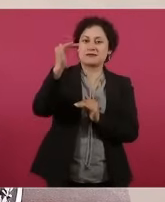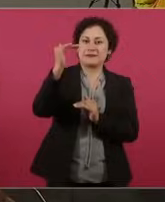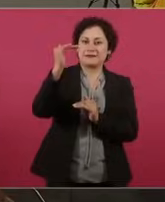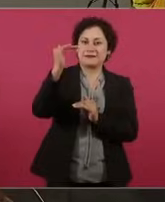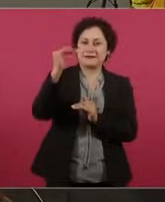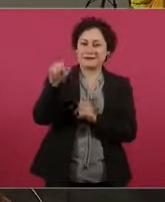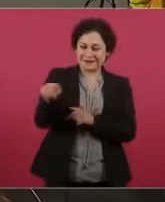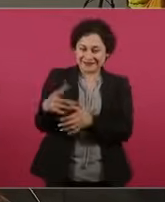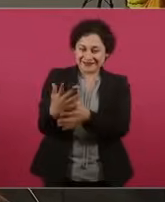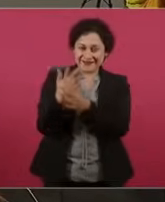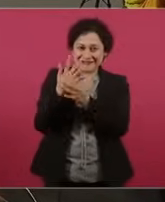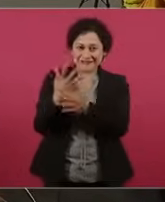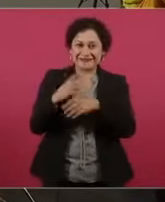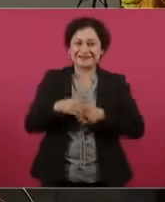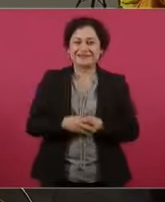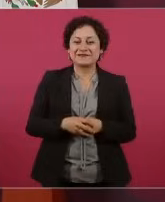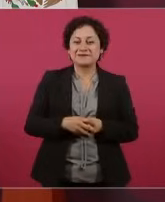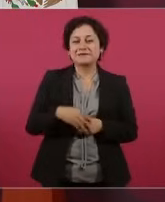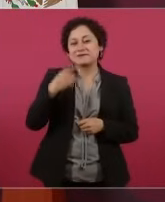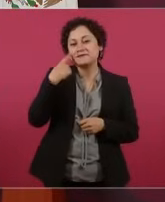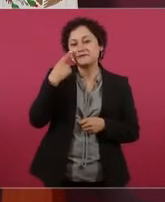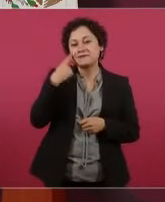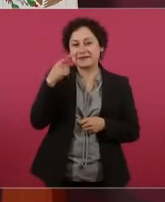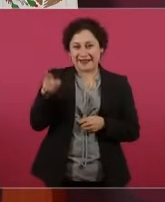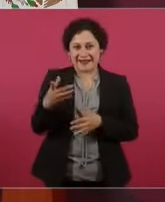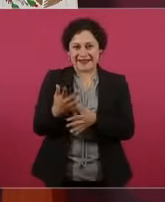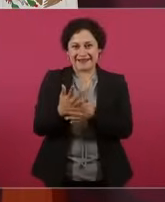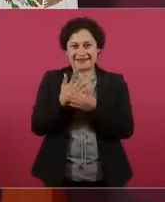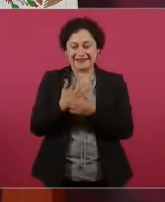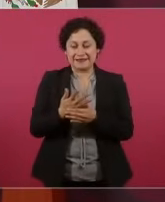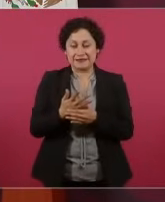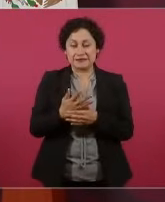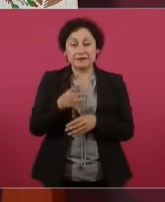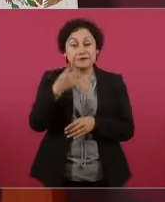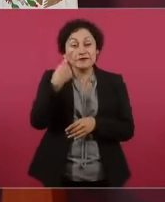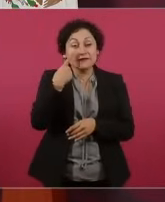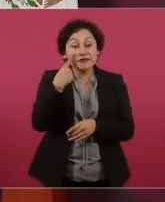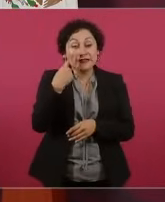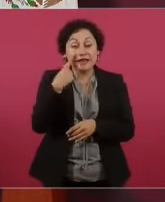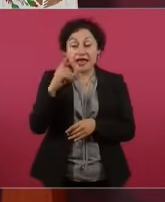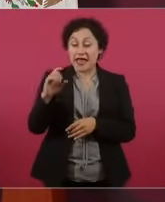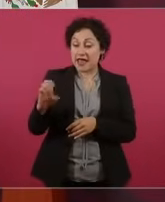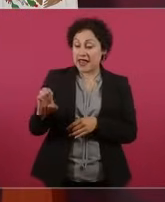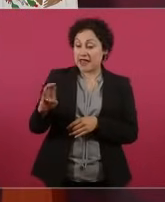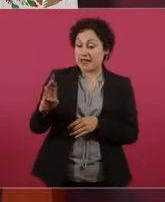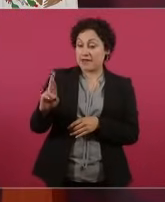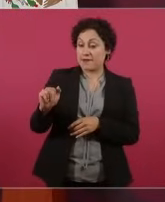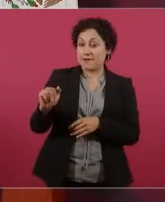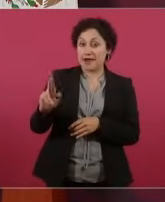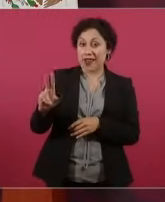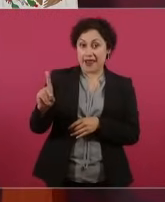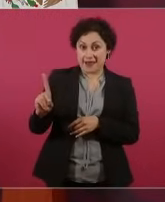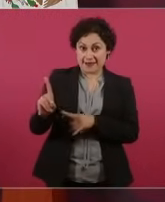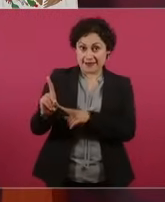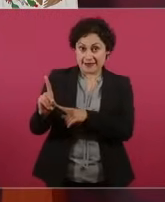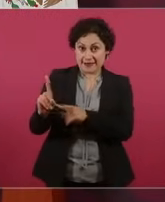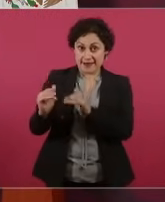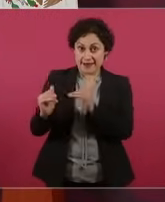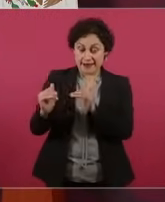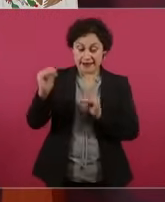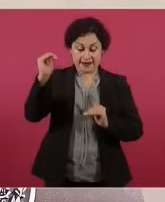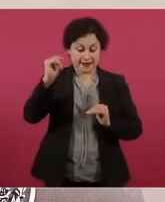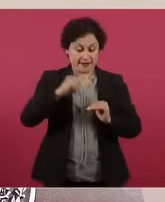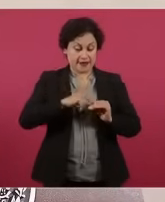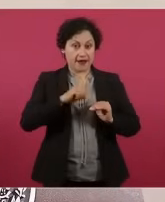Dice, pero la frase, lo relevante no es solo que Brad va delante de AMLO, sino que